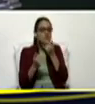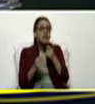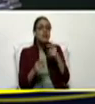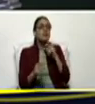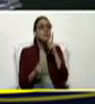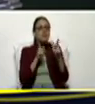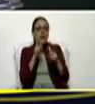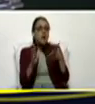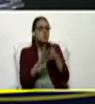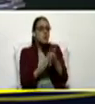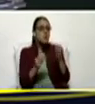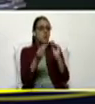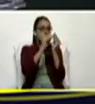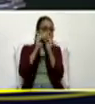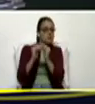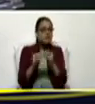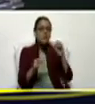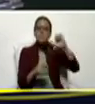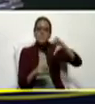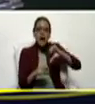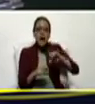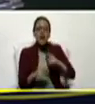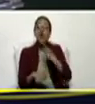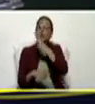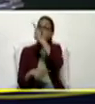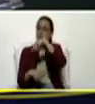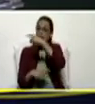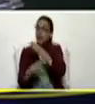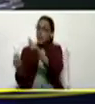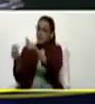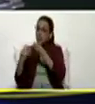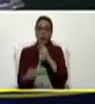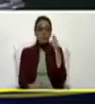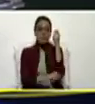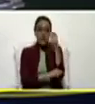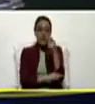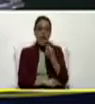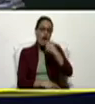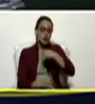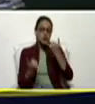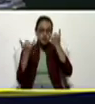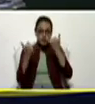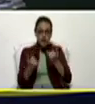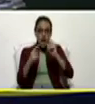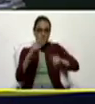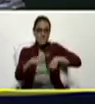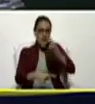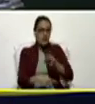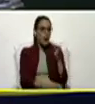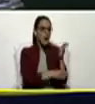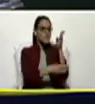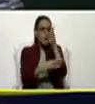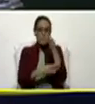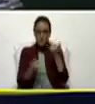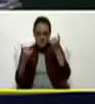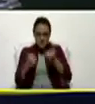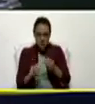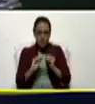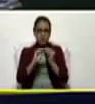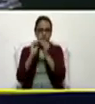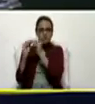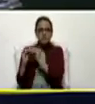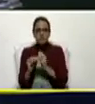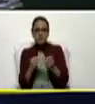trinchera allí como usted ordenó inmediatamente ya el día de mañana tenemos que estar arrancando la